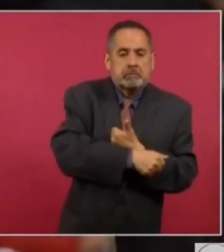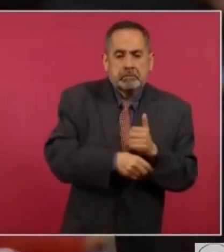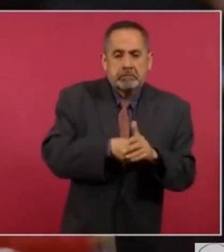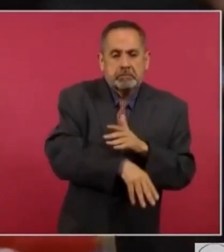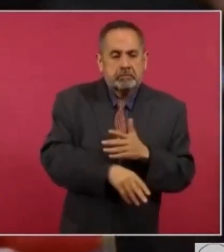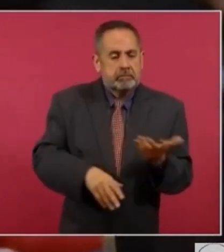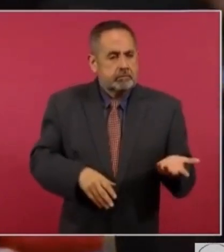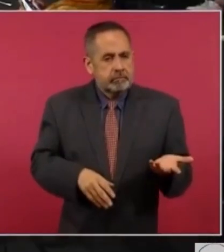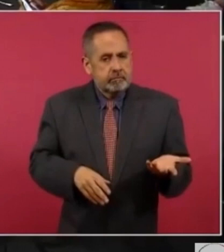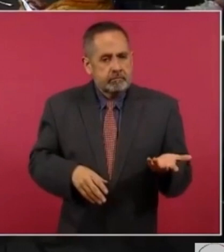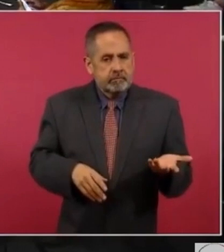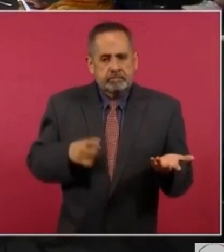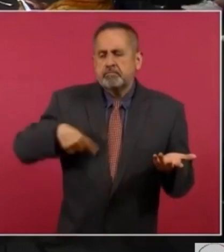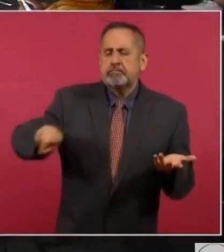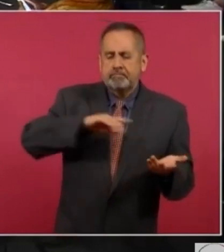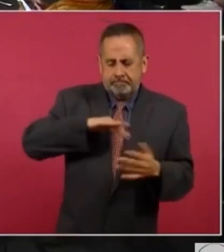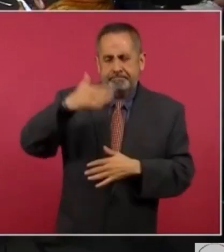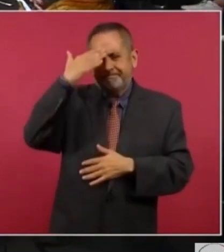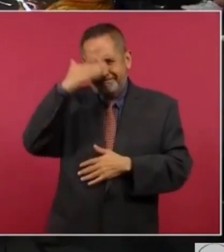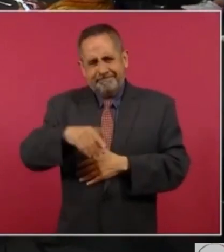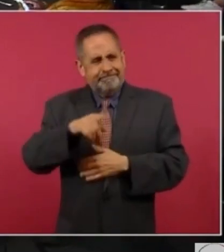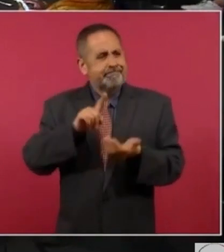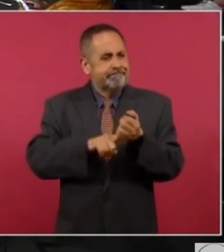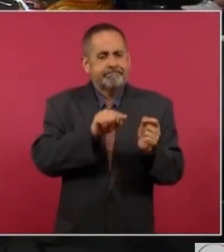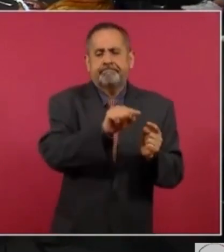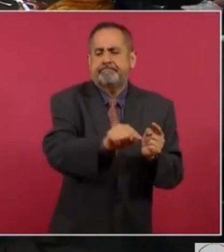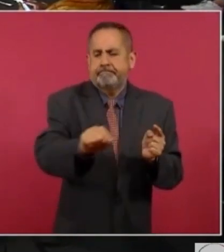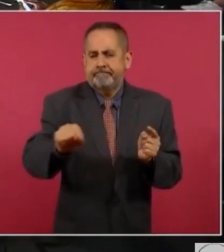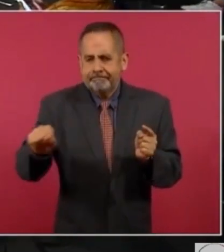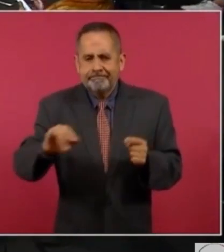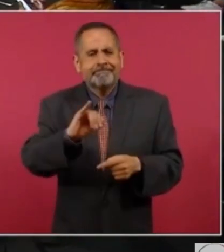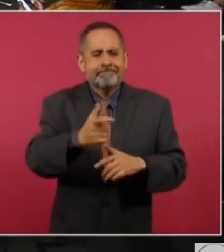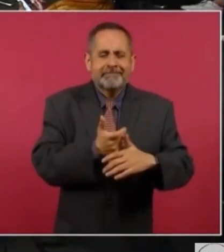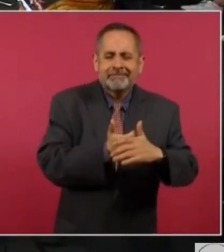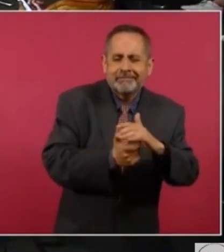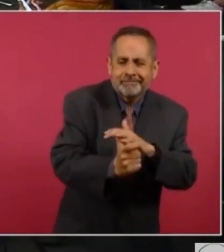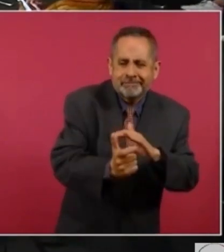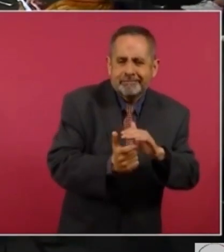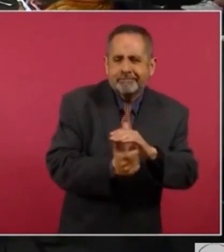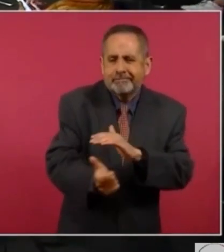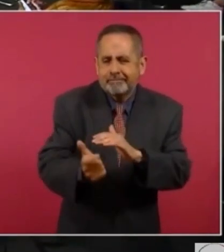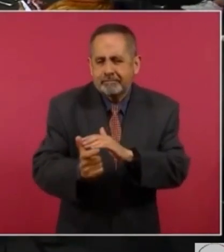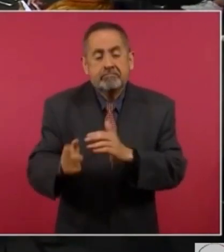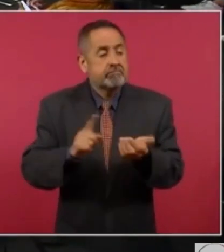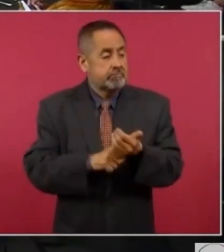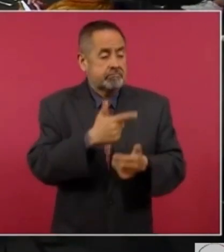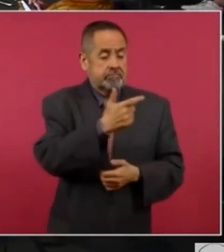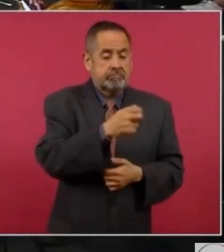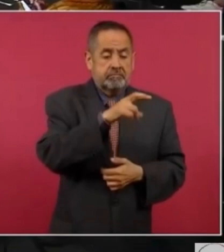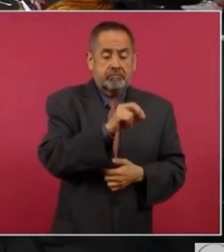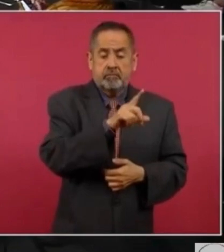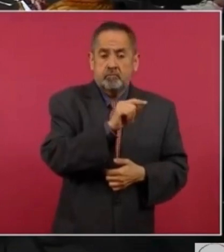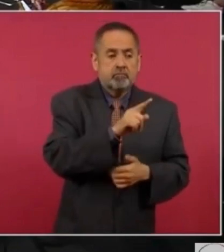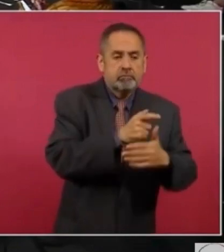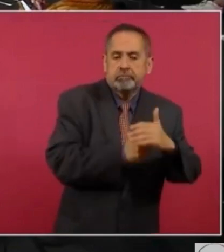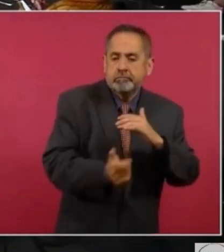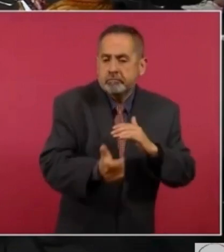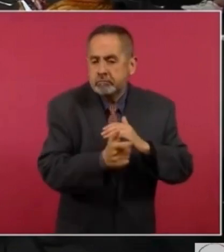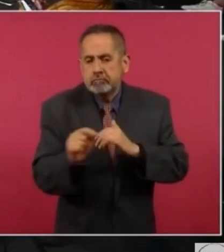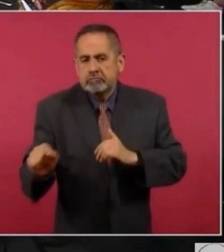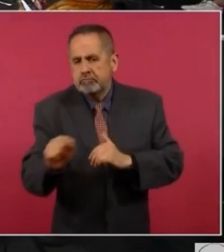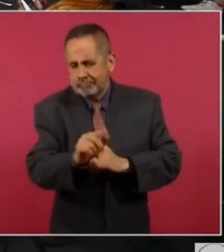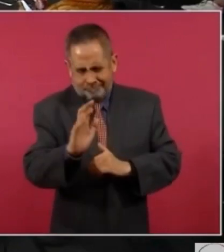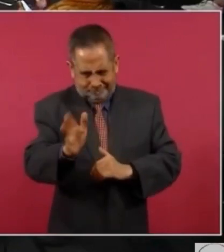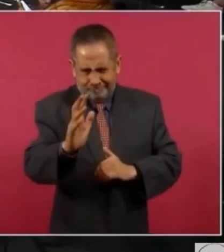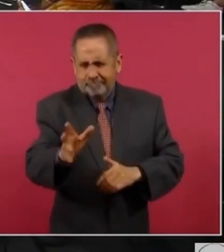quieran informar, y ya sabemos que pues hay varios que sí recibían dinero de Genaro García Luna, igual que periodistas.